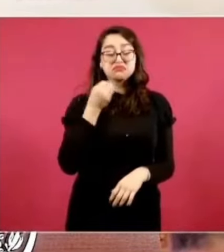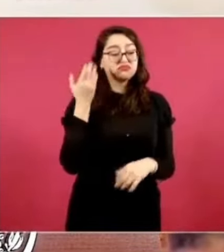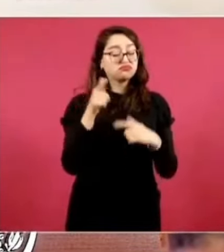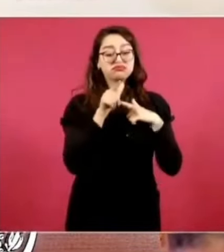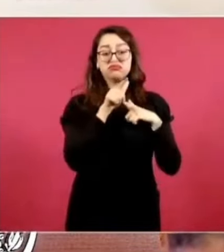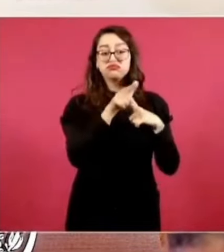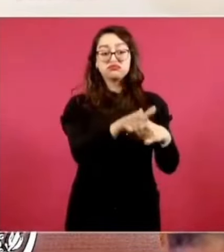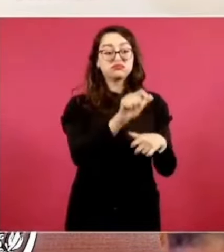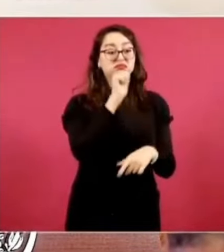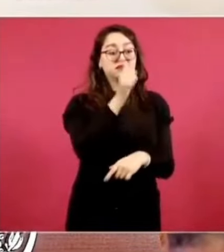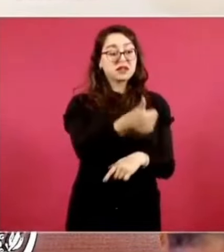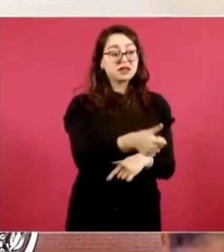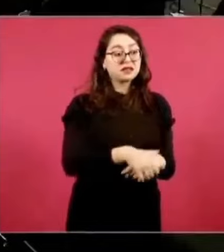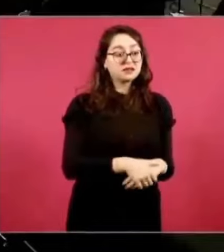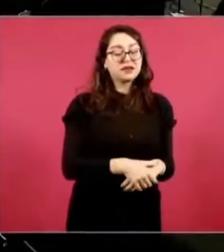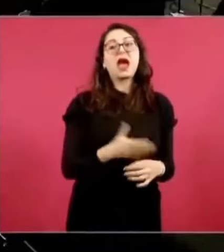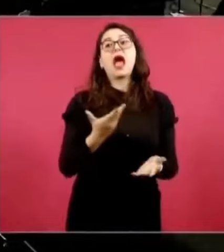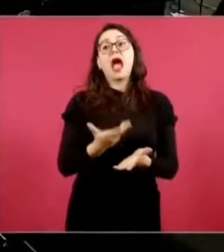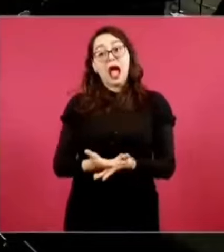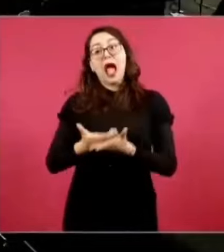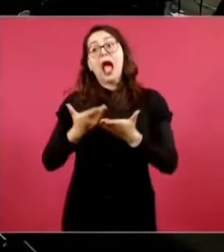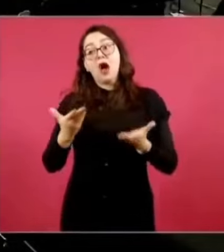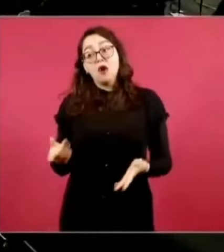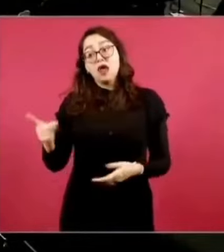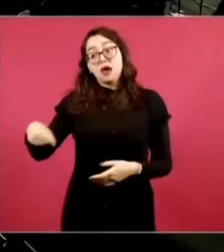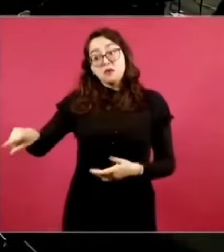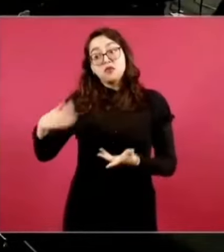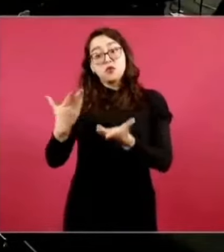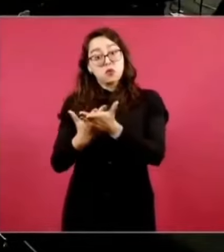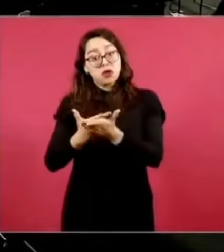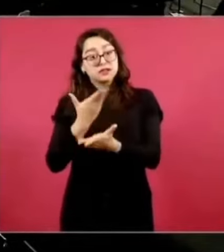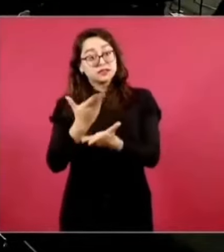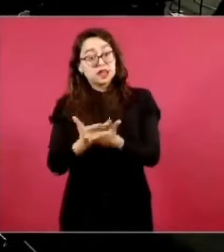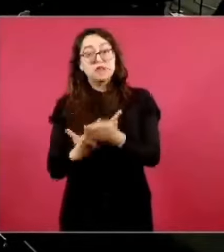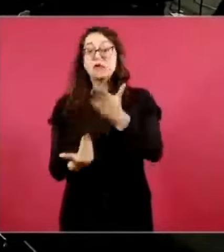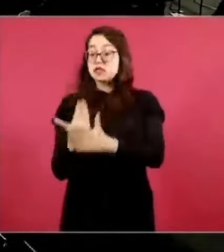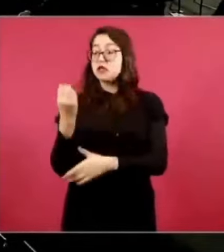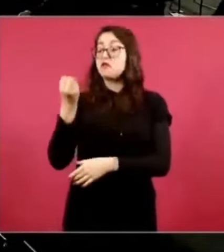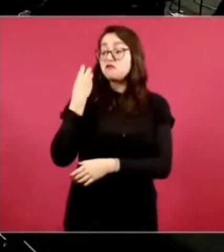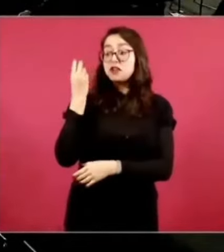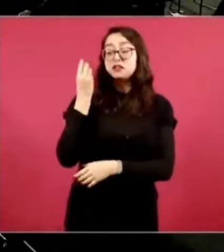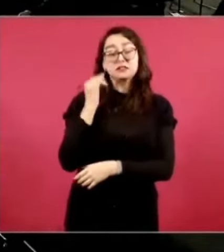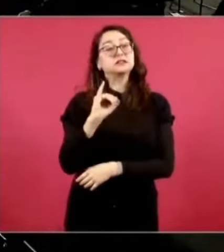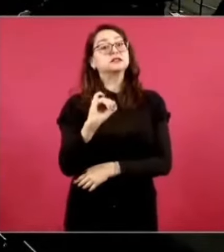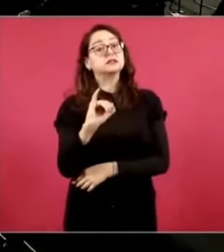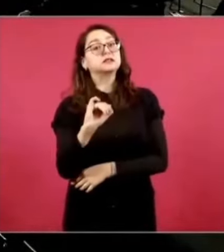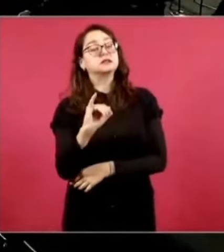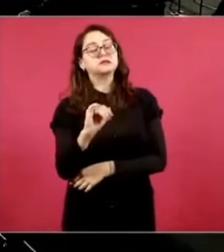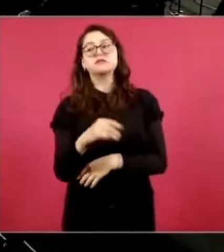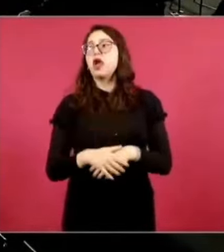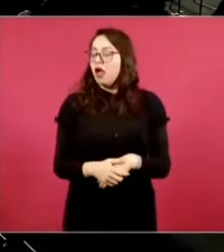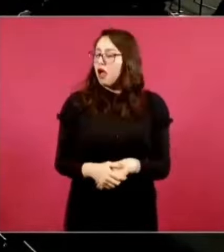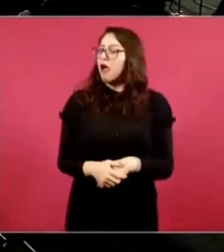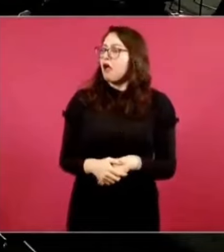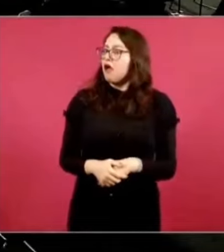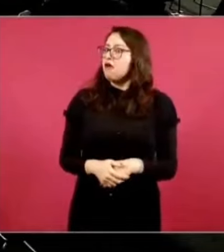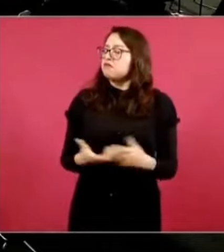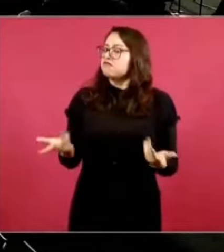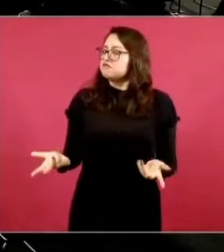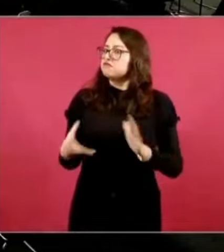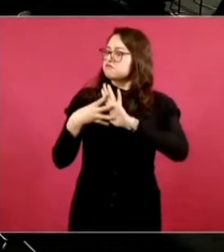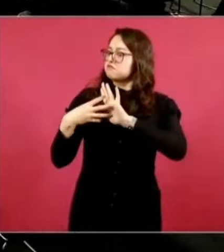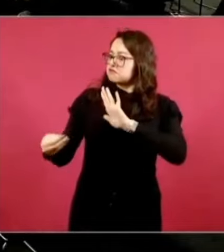pero yo sí espero que ahora sí, tarden más, ¿eh? Y está muy bien, porque